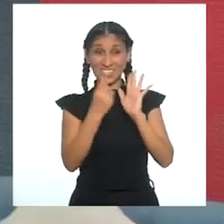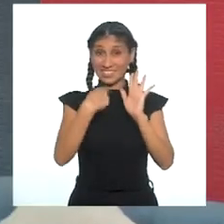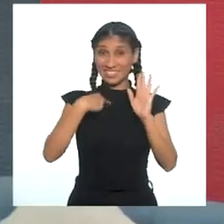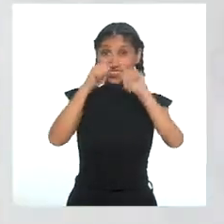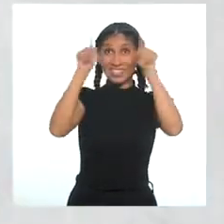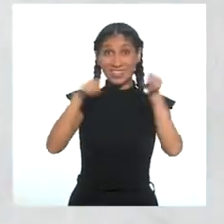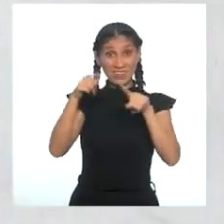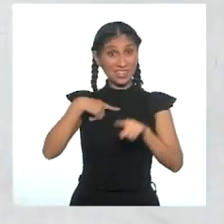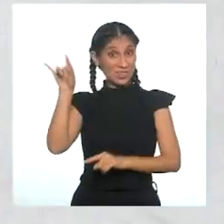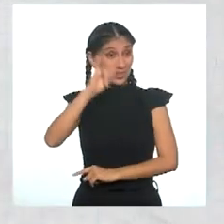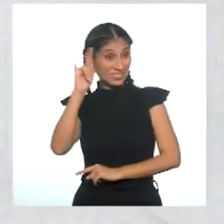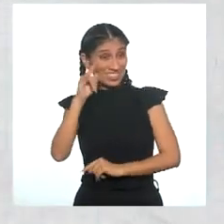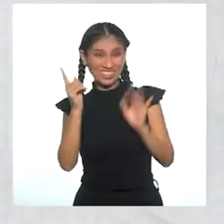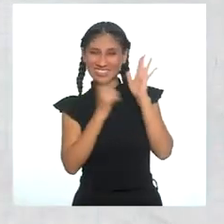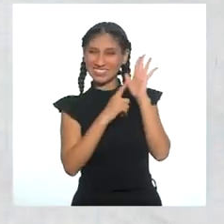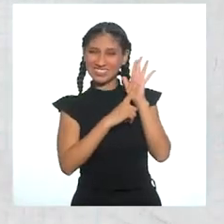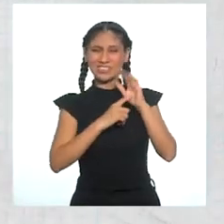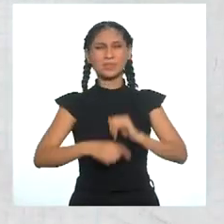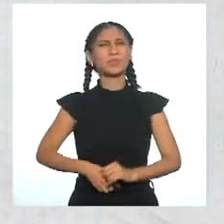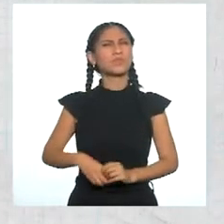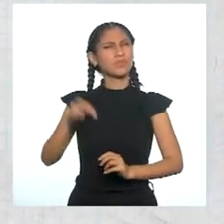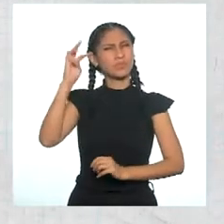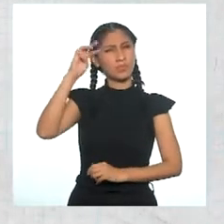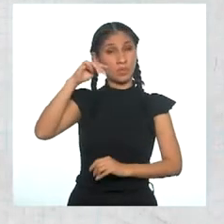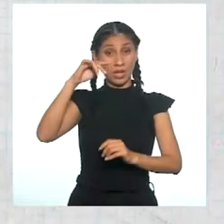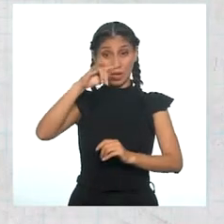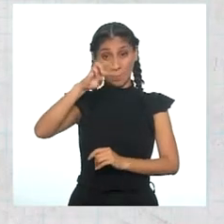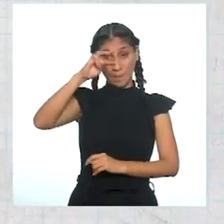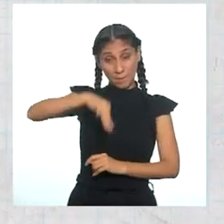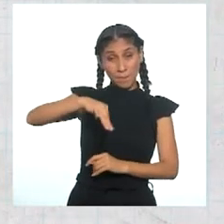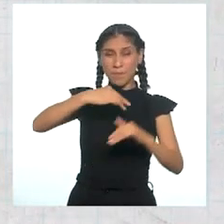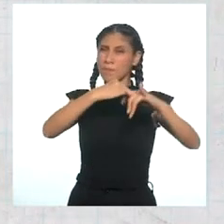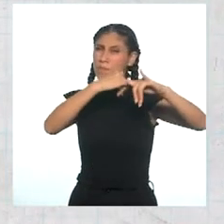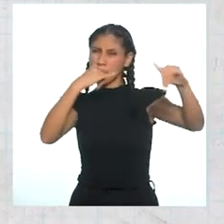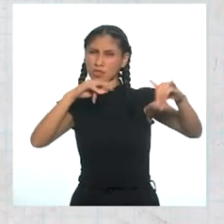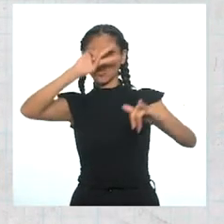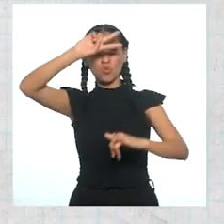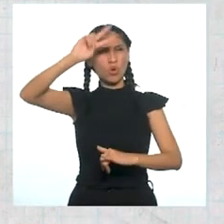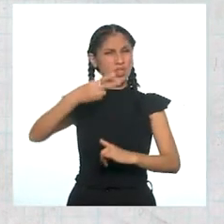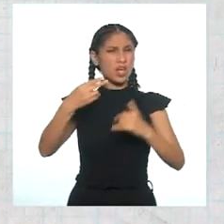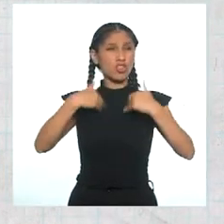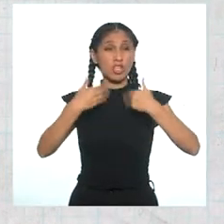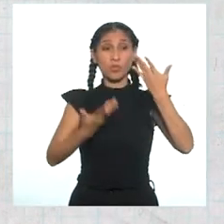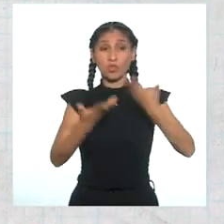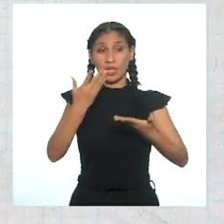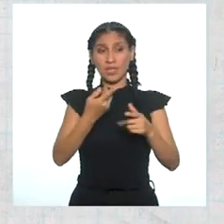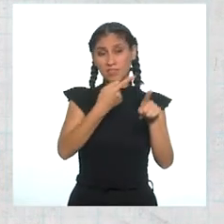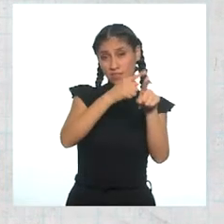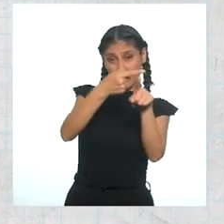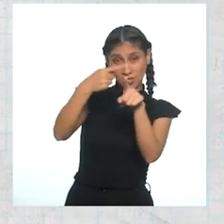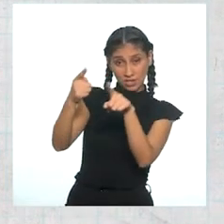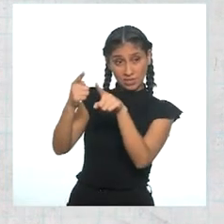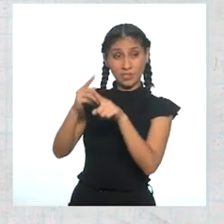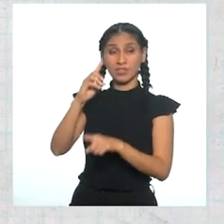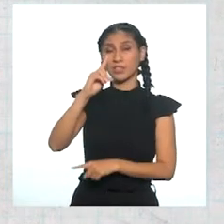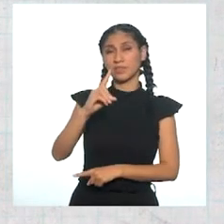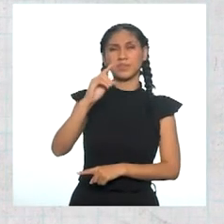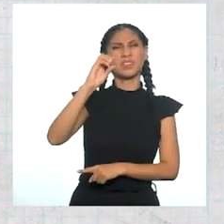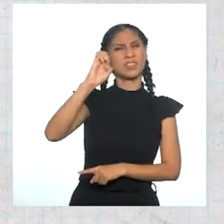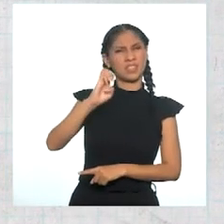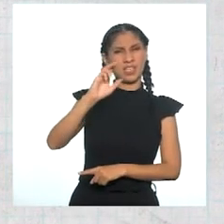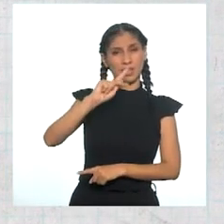que yo usé! Como múltiplos del metro cuadrado tenemos, entre otros, el decámetro